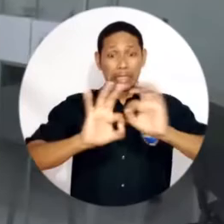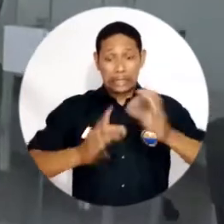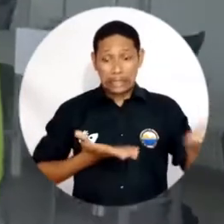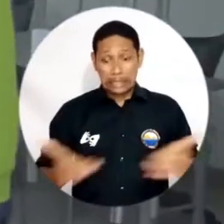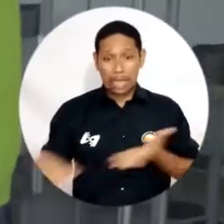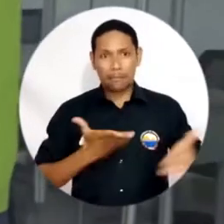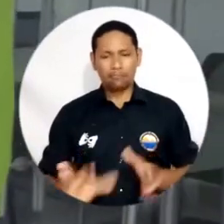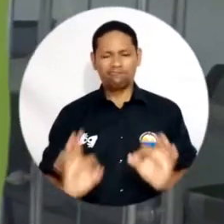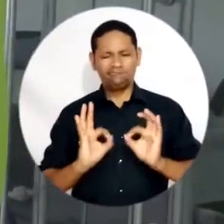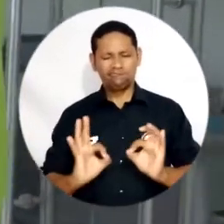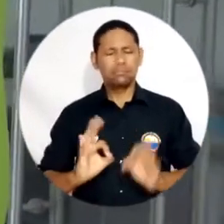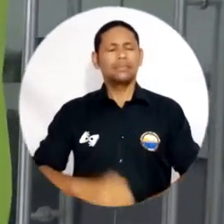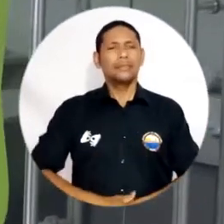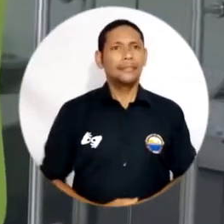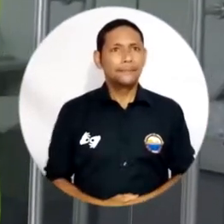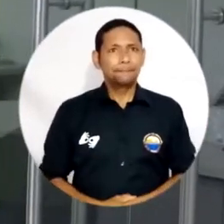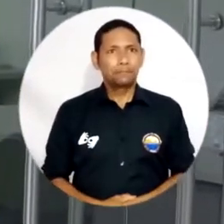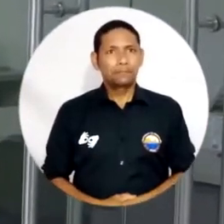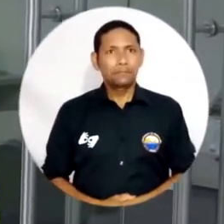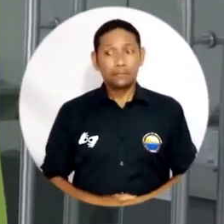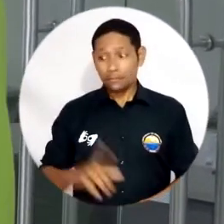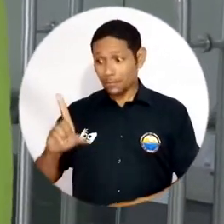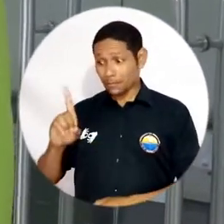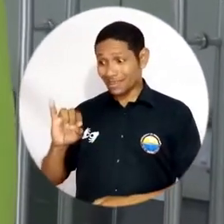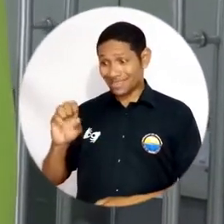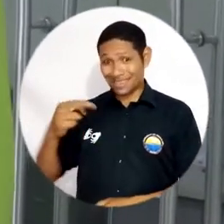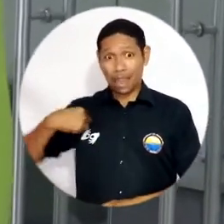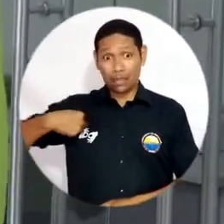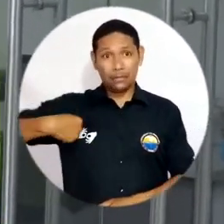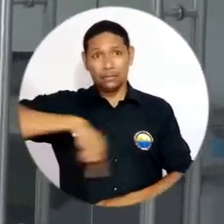mejor servicio. Para la DIAN es un orgullo